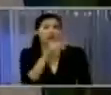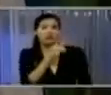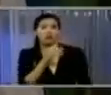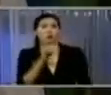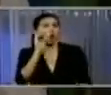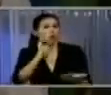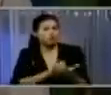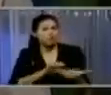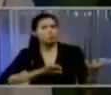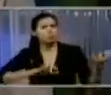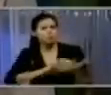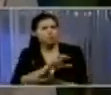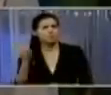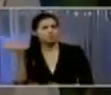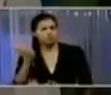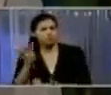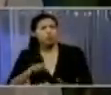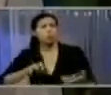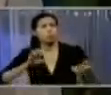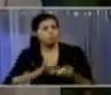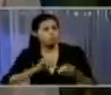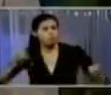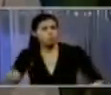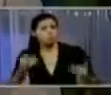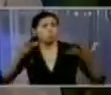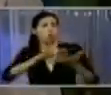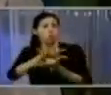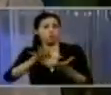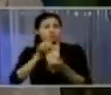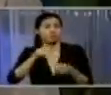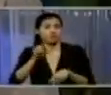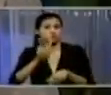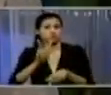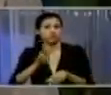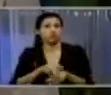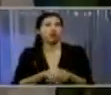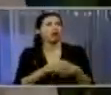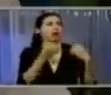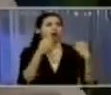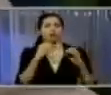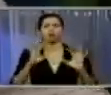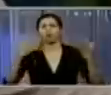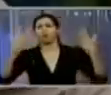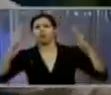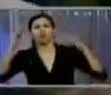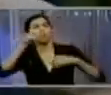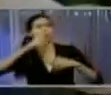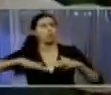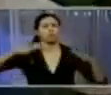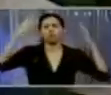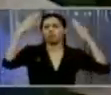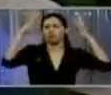vez, van a tener una alfombra roja y a ser recibidos por el pueblo con